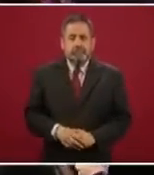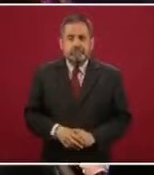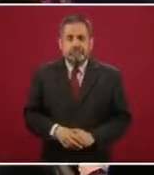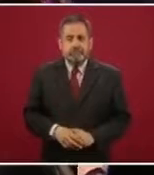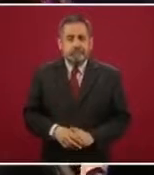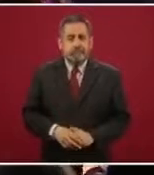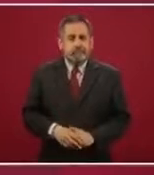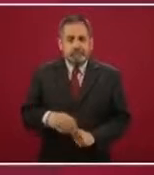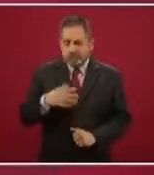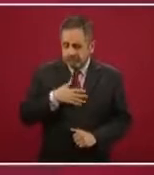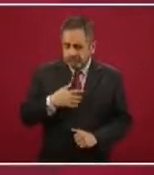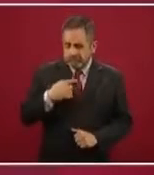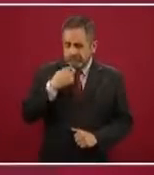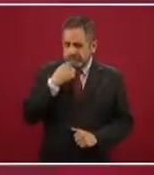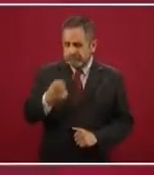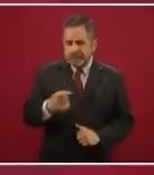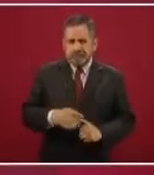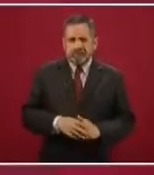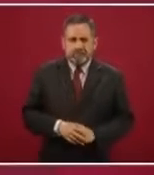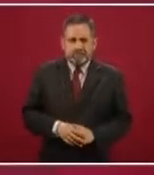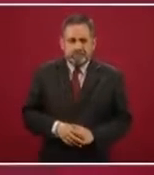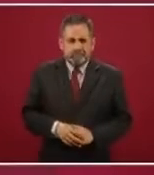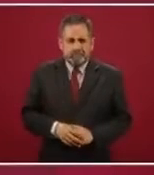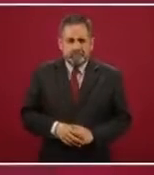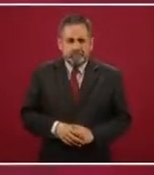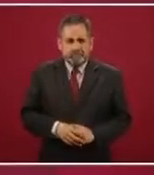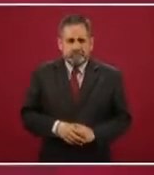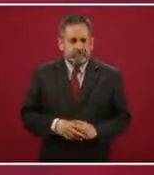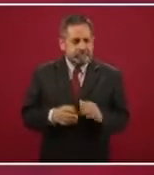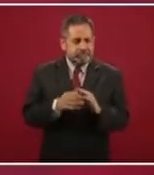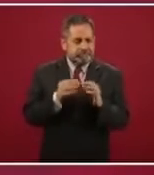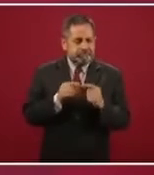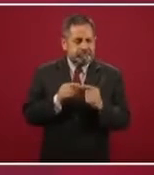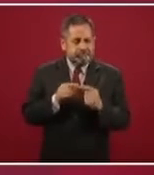dije, no es por antonomasia,